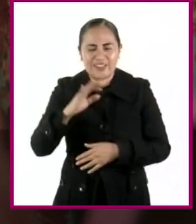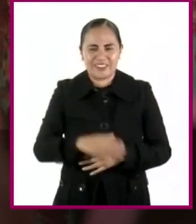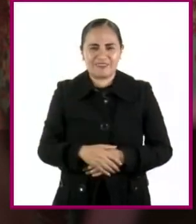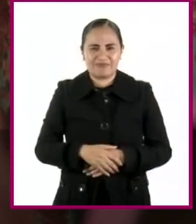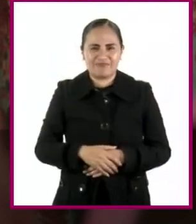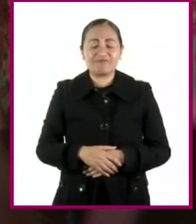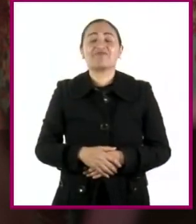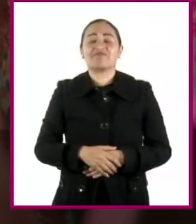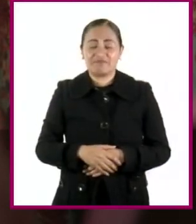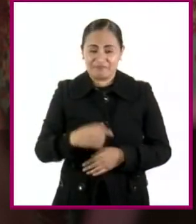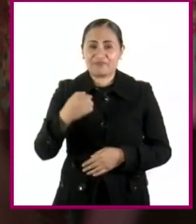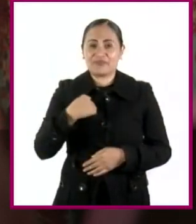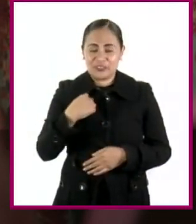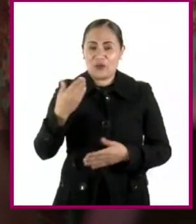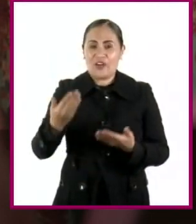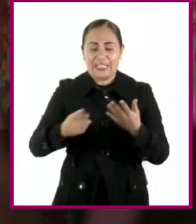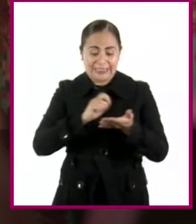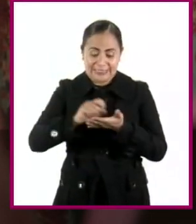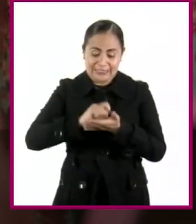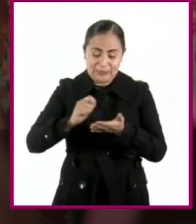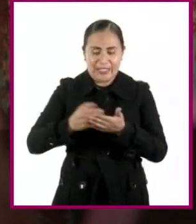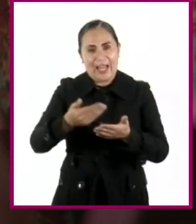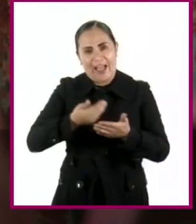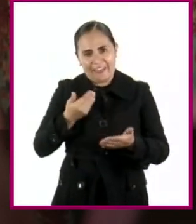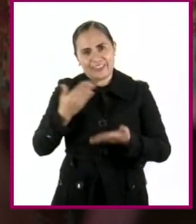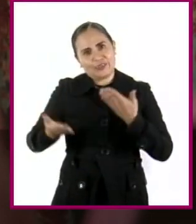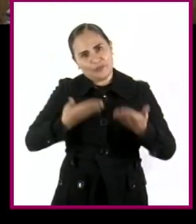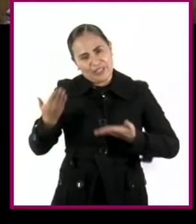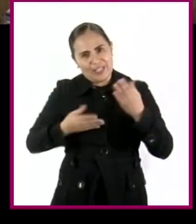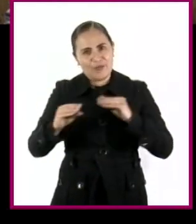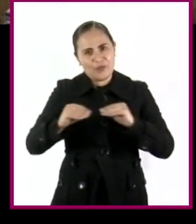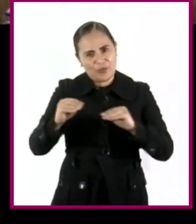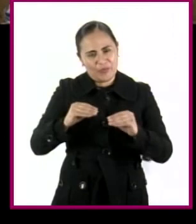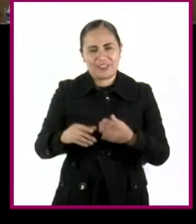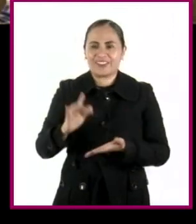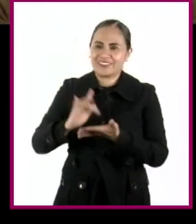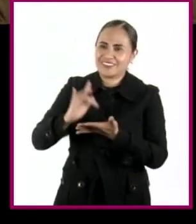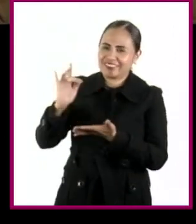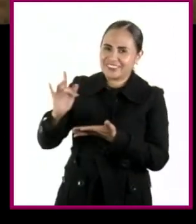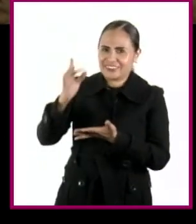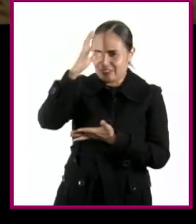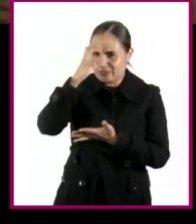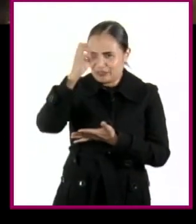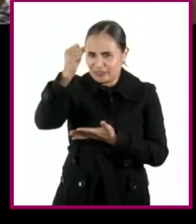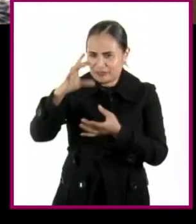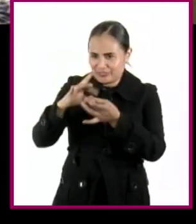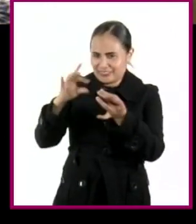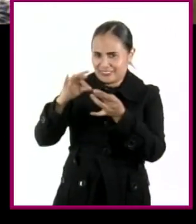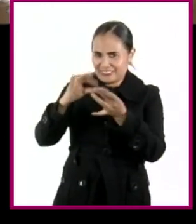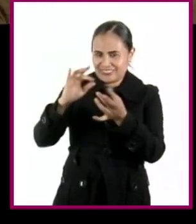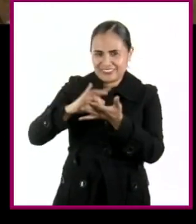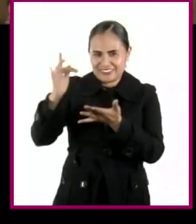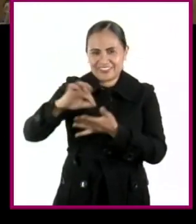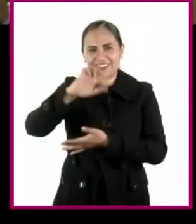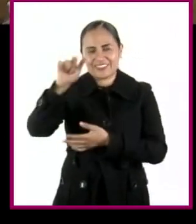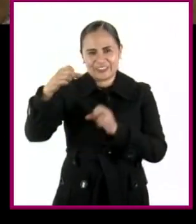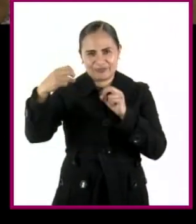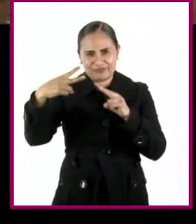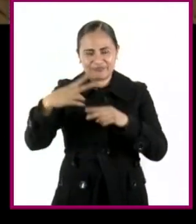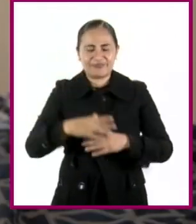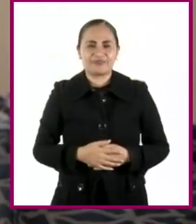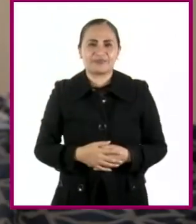haré danza antes de escribir. Gracias por las definiciones, Agata. De nada, chicos. Hasta luego.